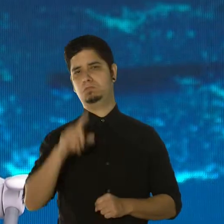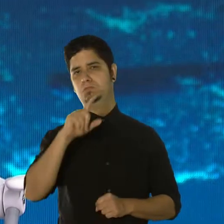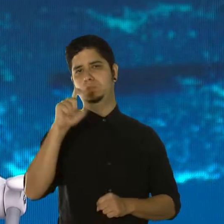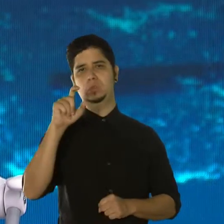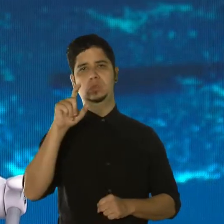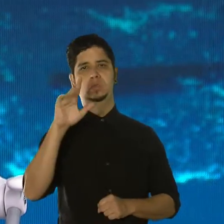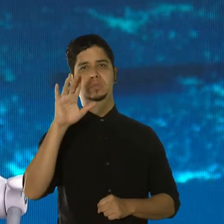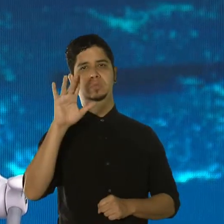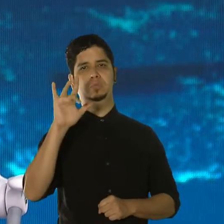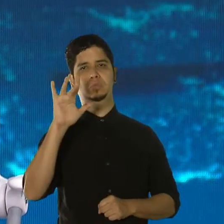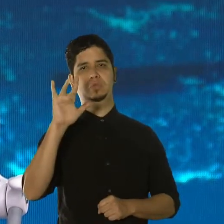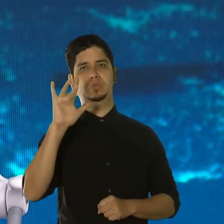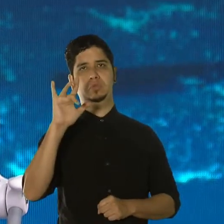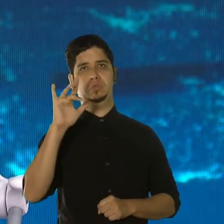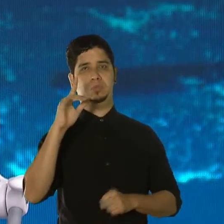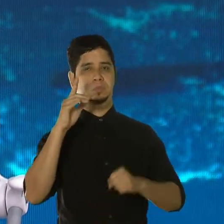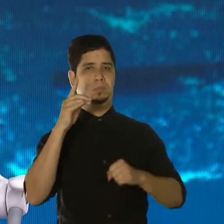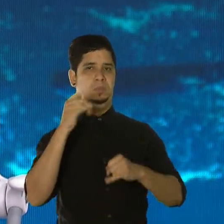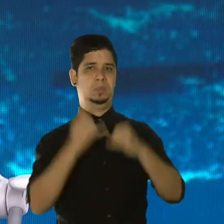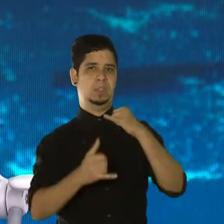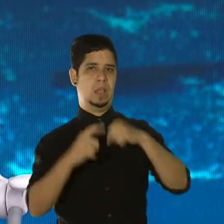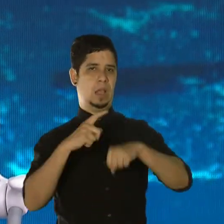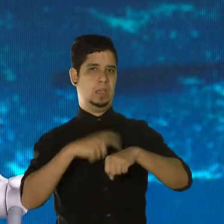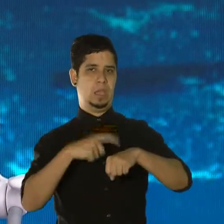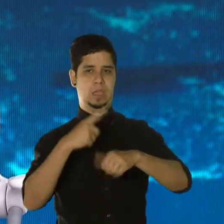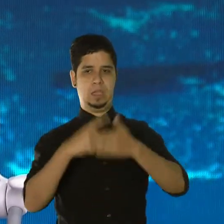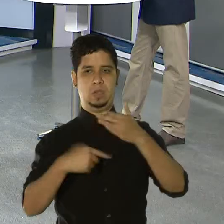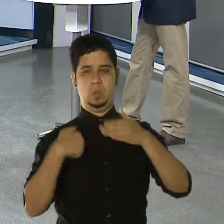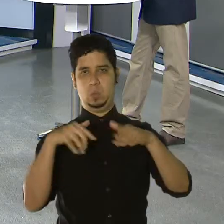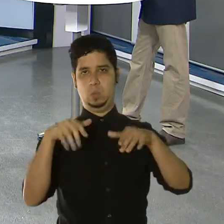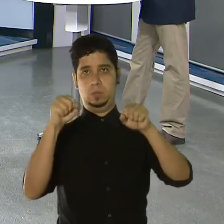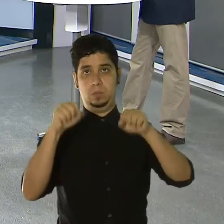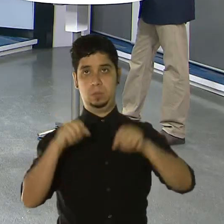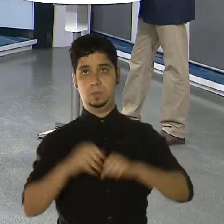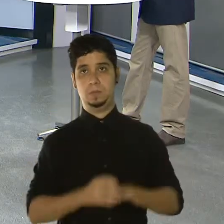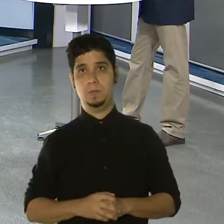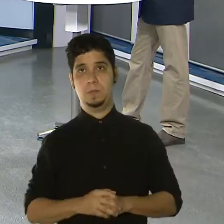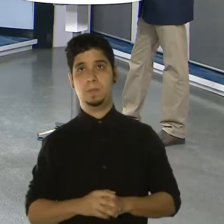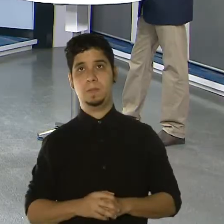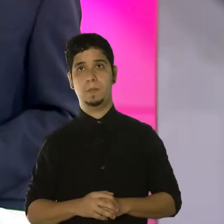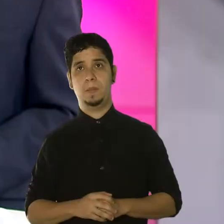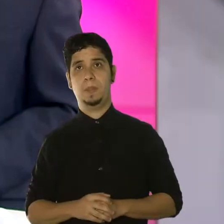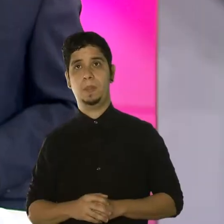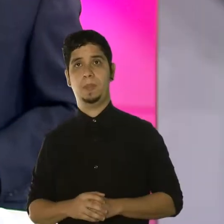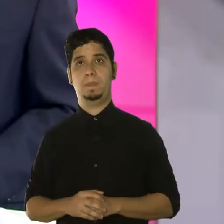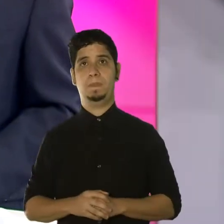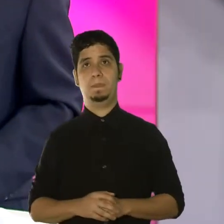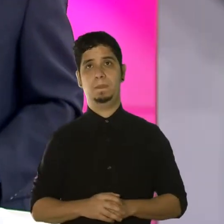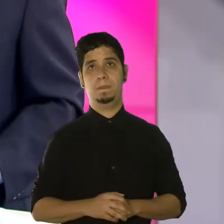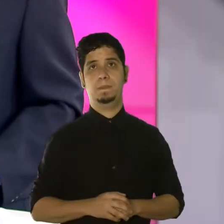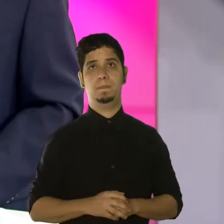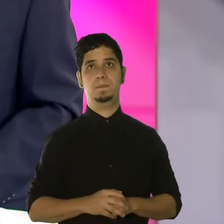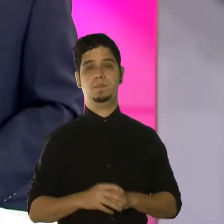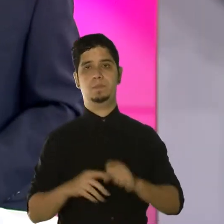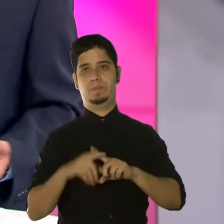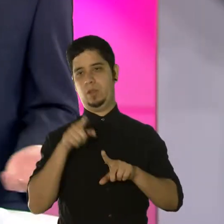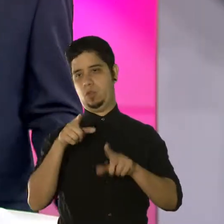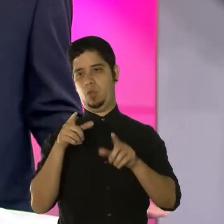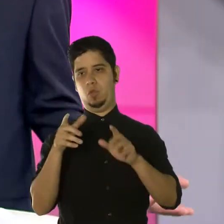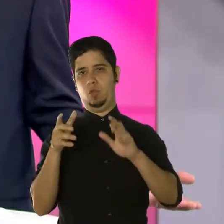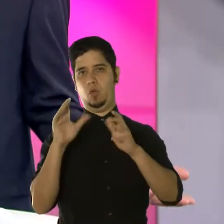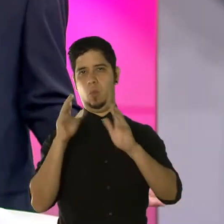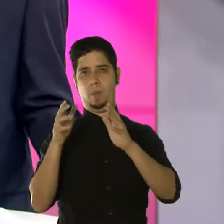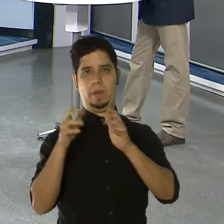125. La última vez que lo cogí salió en $125. Bueno, pero eso es en cuanto a lo que significaría un accidente fatal o la destrucción